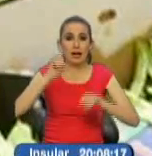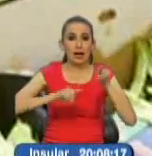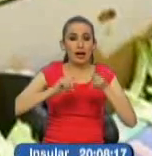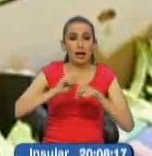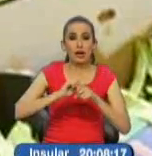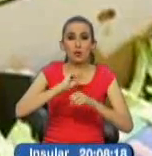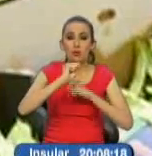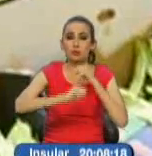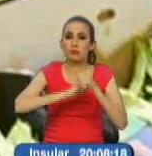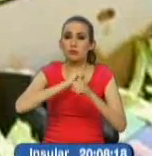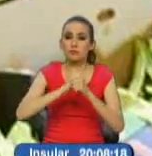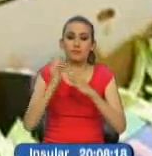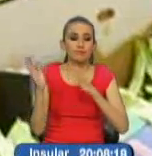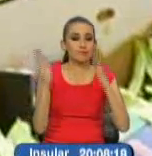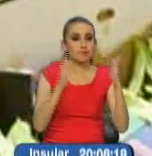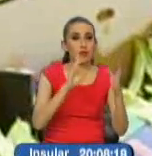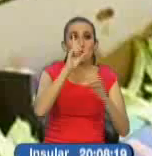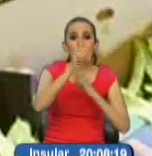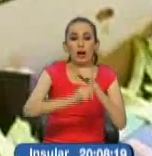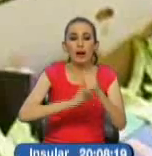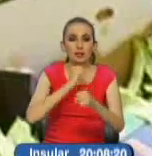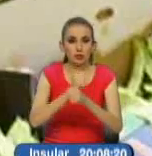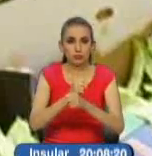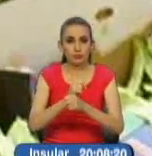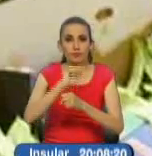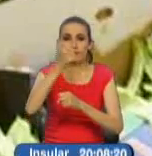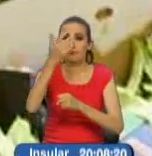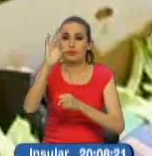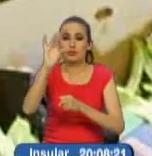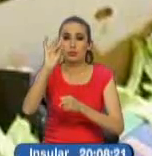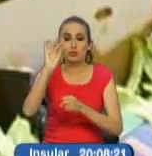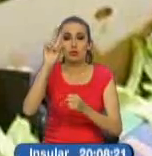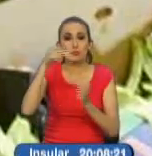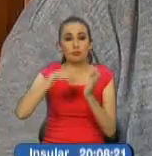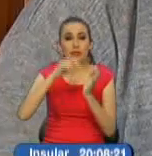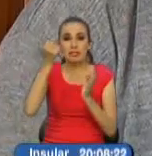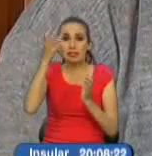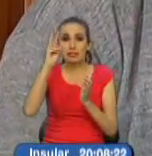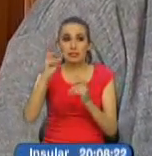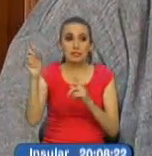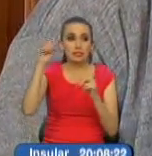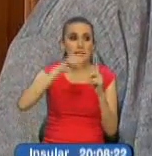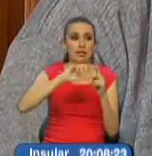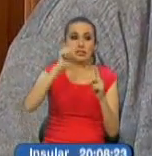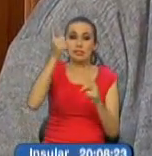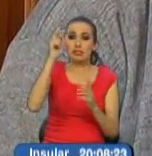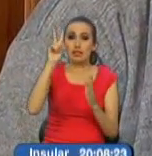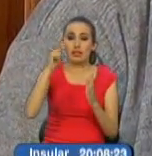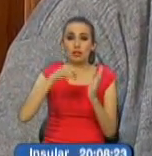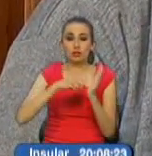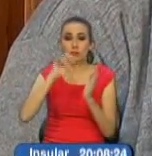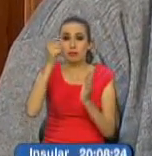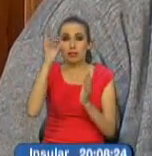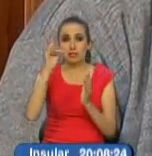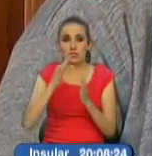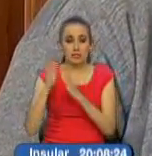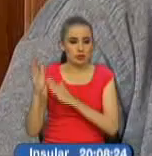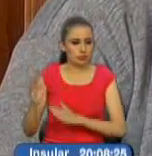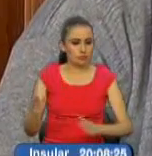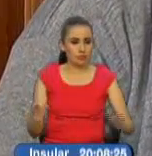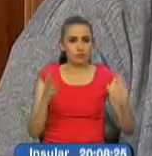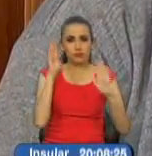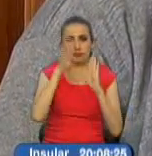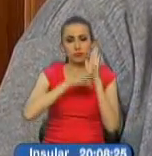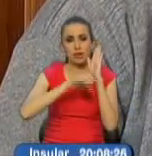de 2016 a junio de 2017 llegó a 0.16%. Es una enorme ventaja para todos los